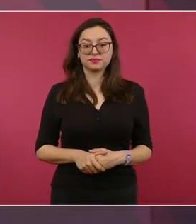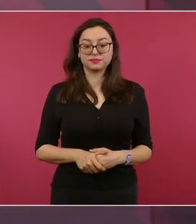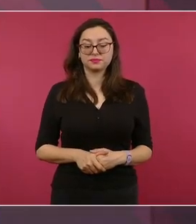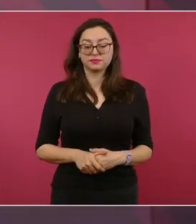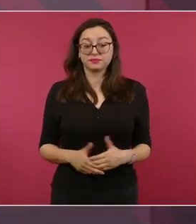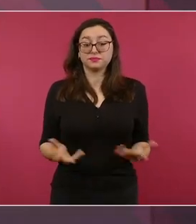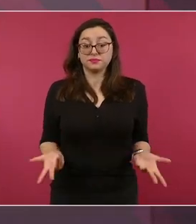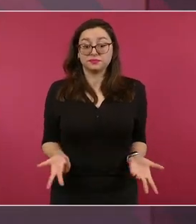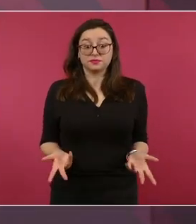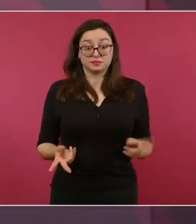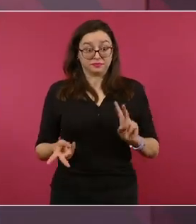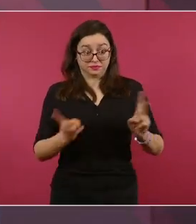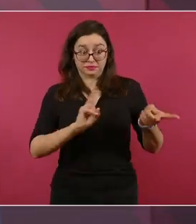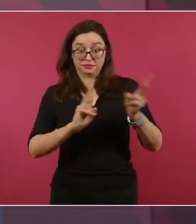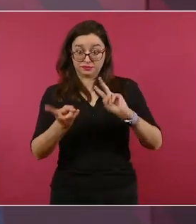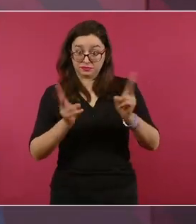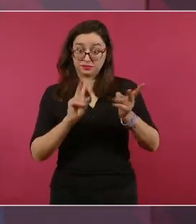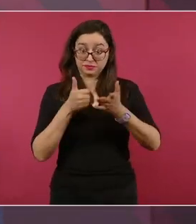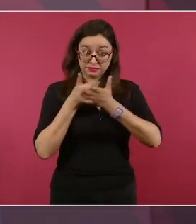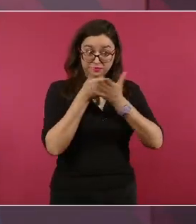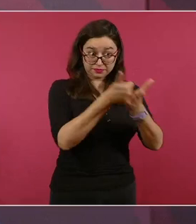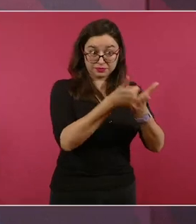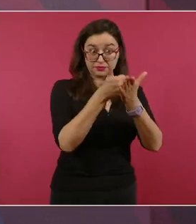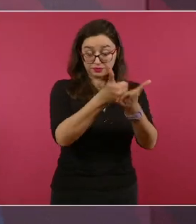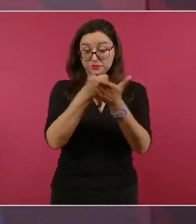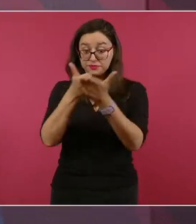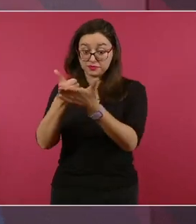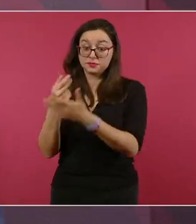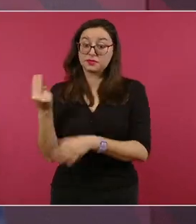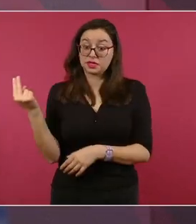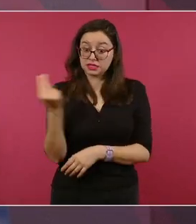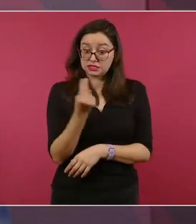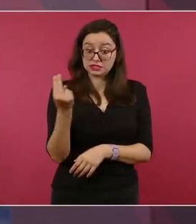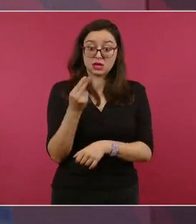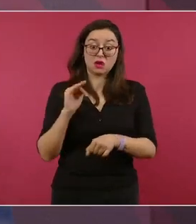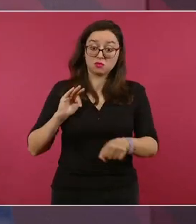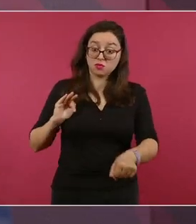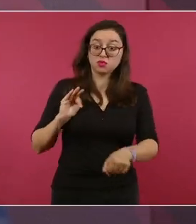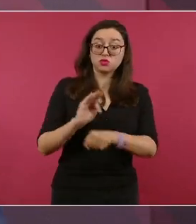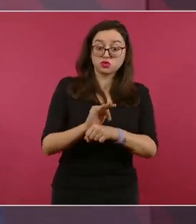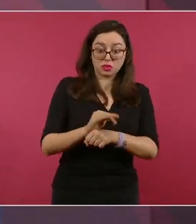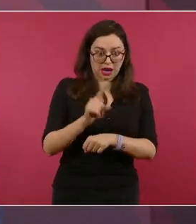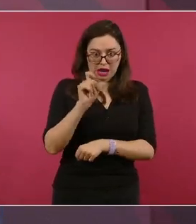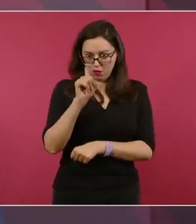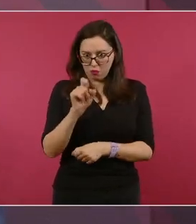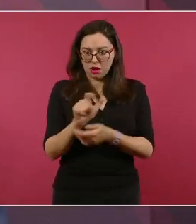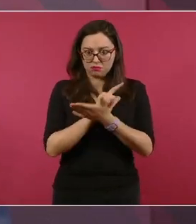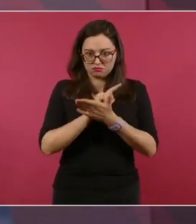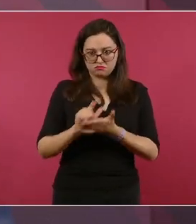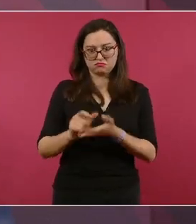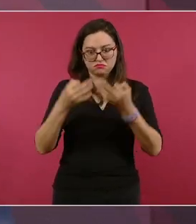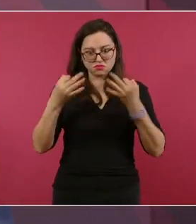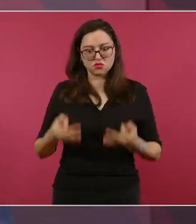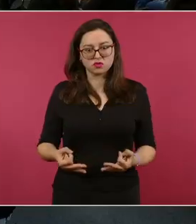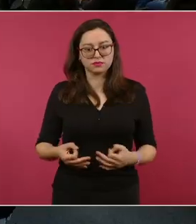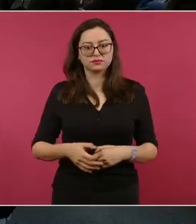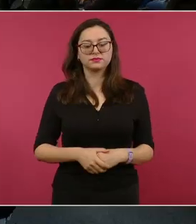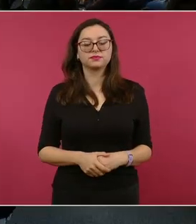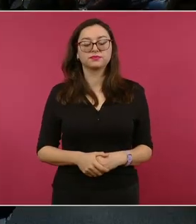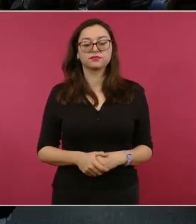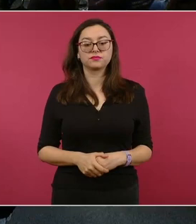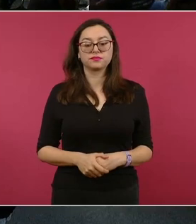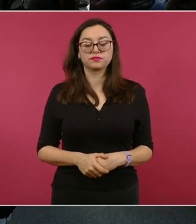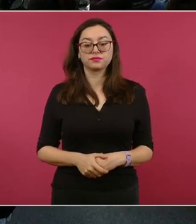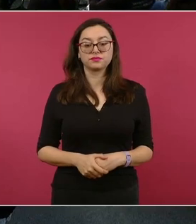resolver el problema de los vecinos, qué es lo que tenemos que hacer, protegerlos y resolverles el problema. Y